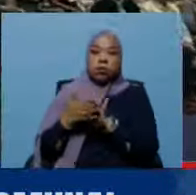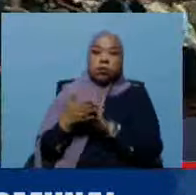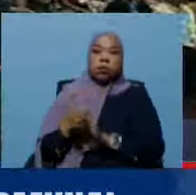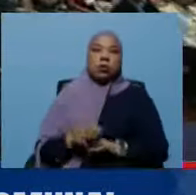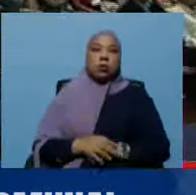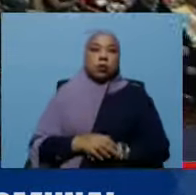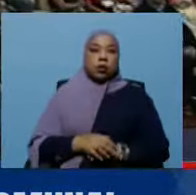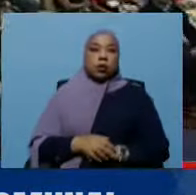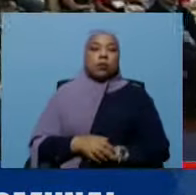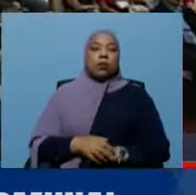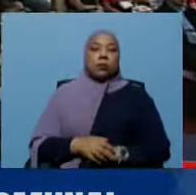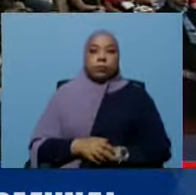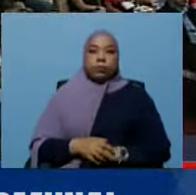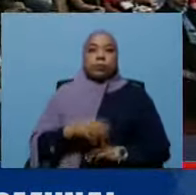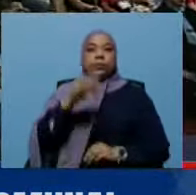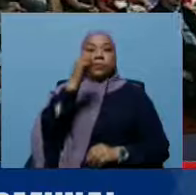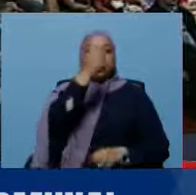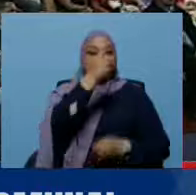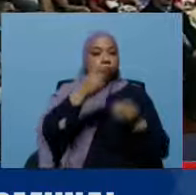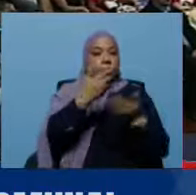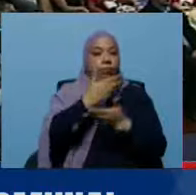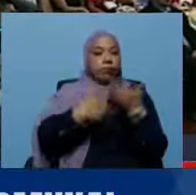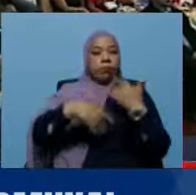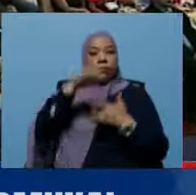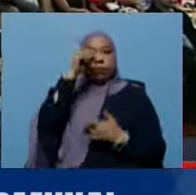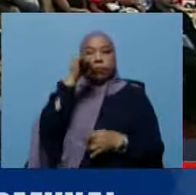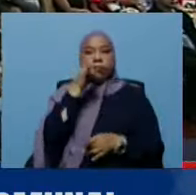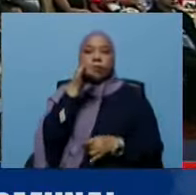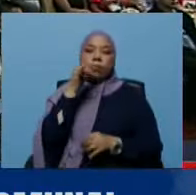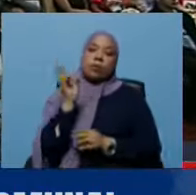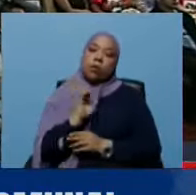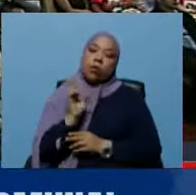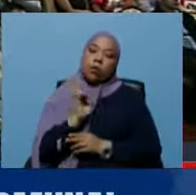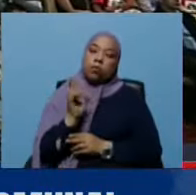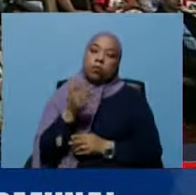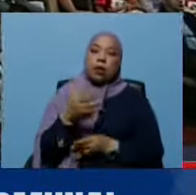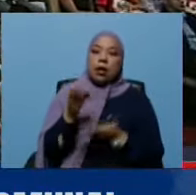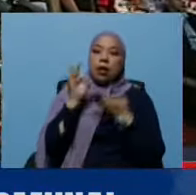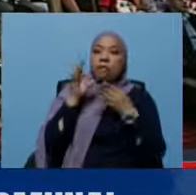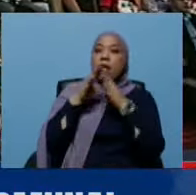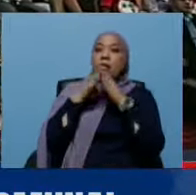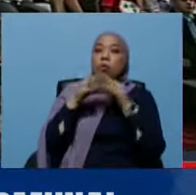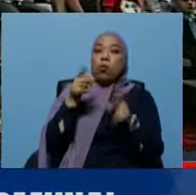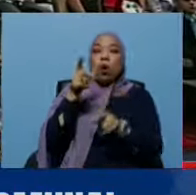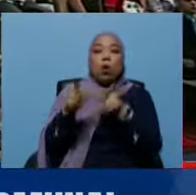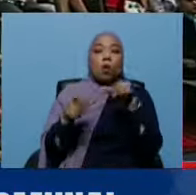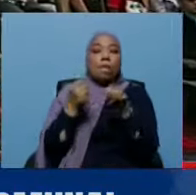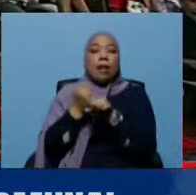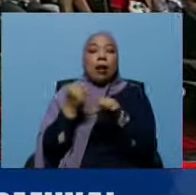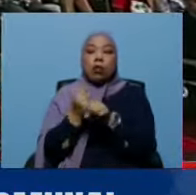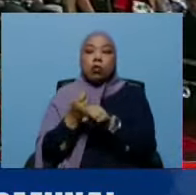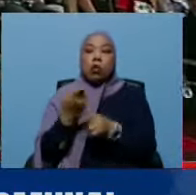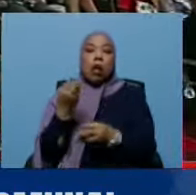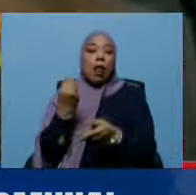Ángel, Delcy. Pero hay que resolverlo no solamente para el café, hay que resolverlo